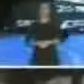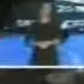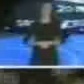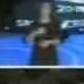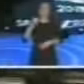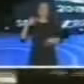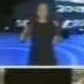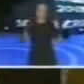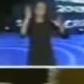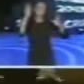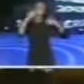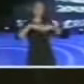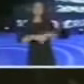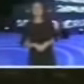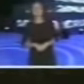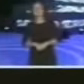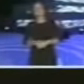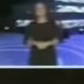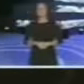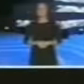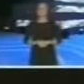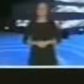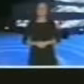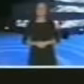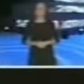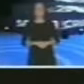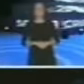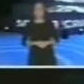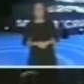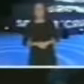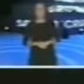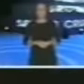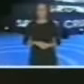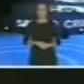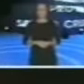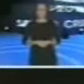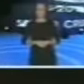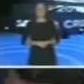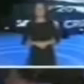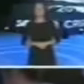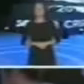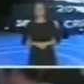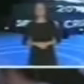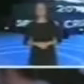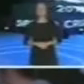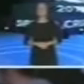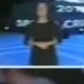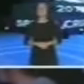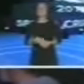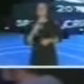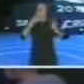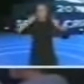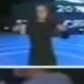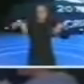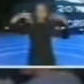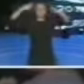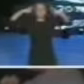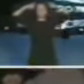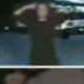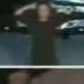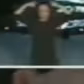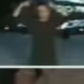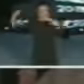Con corazón se presentan estos grandes de la zona norte de la isla de Tenerife. Saben, el ganador del concurso del año pasado